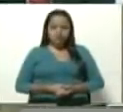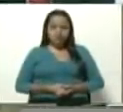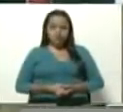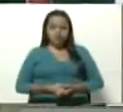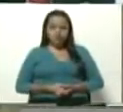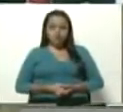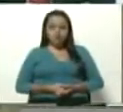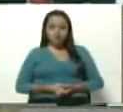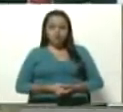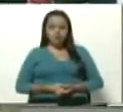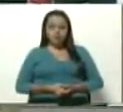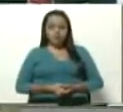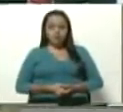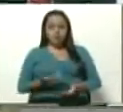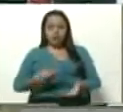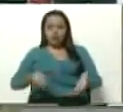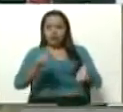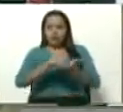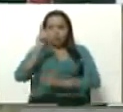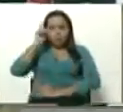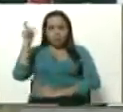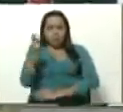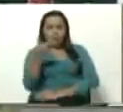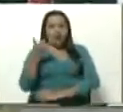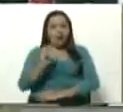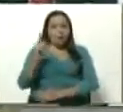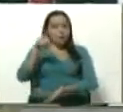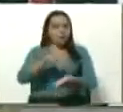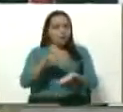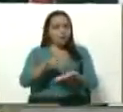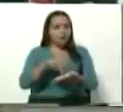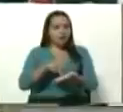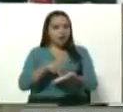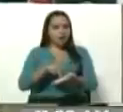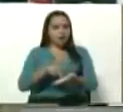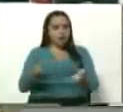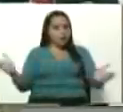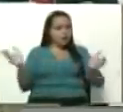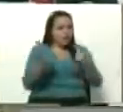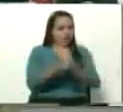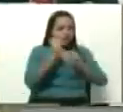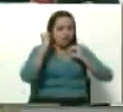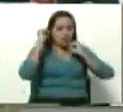Una vez más, el Guárico es protagonista de grandes victorias.